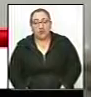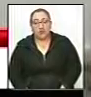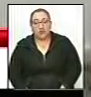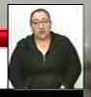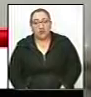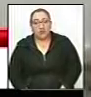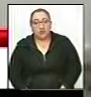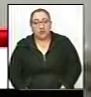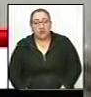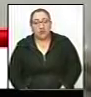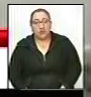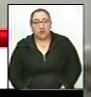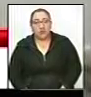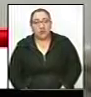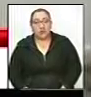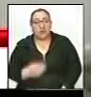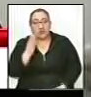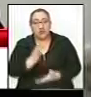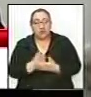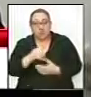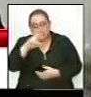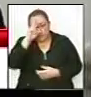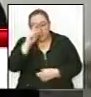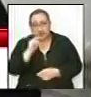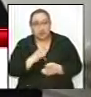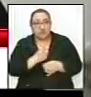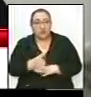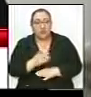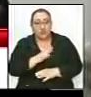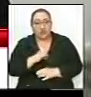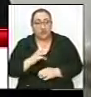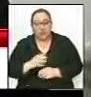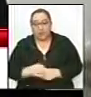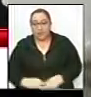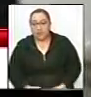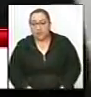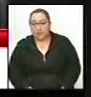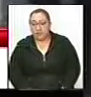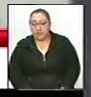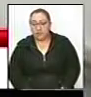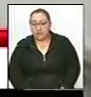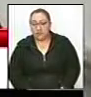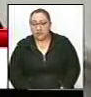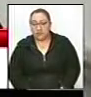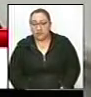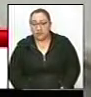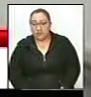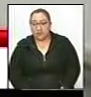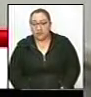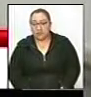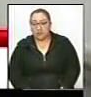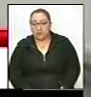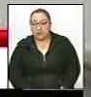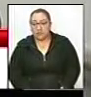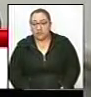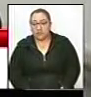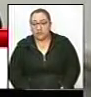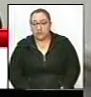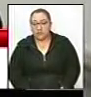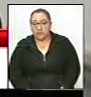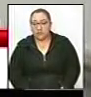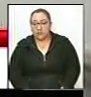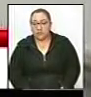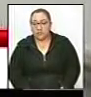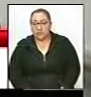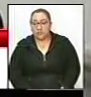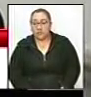sancionaría al Perú por esta supuesta intromisión política dentro del ambiente futbolístico